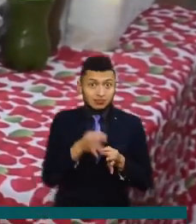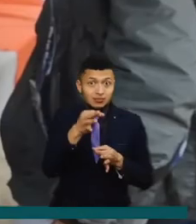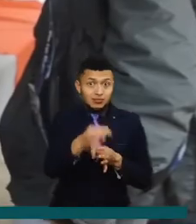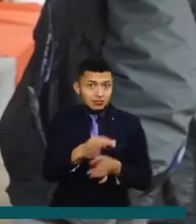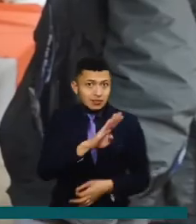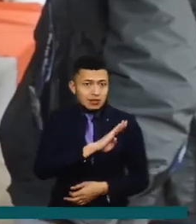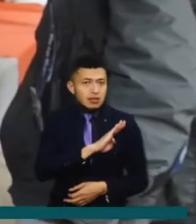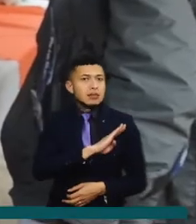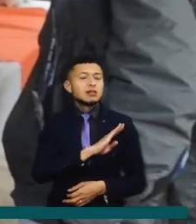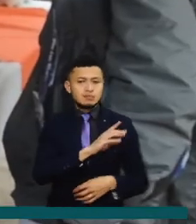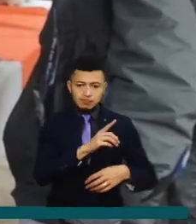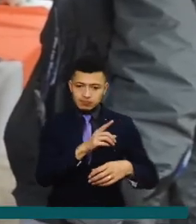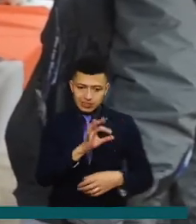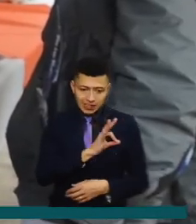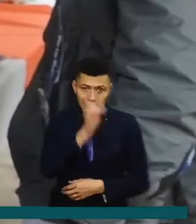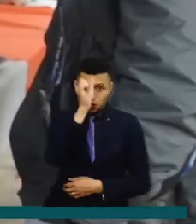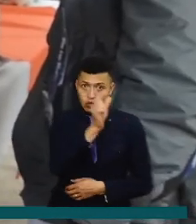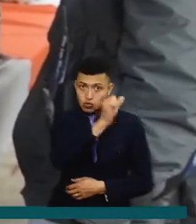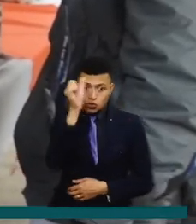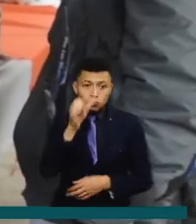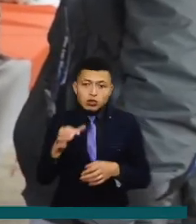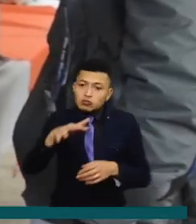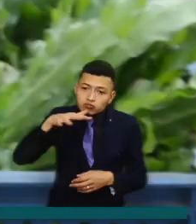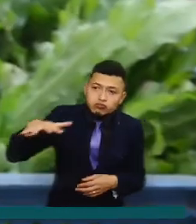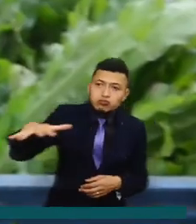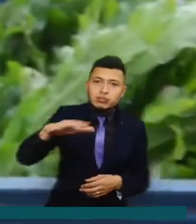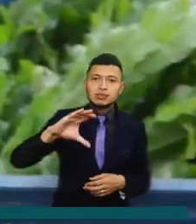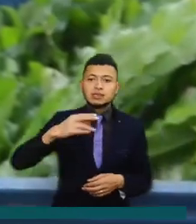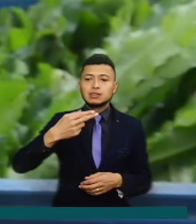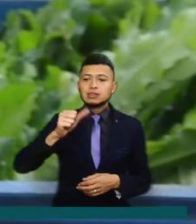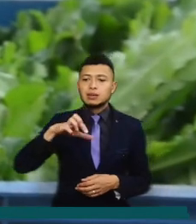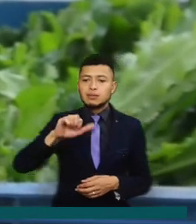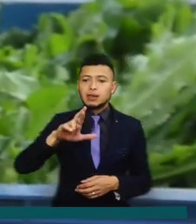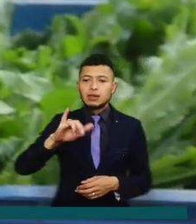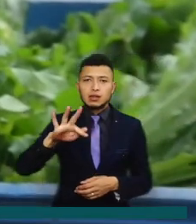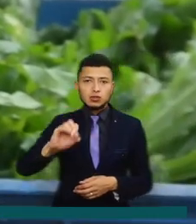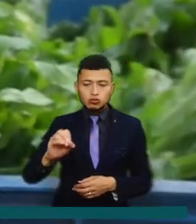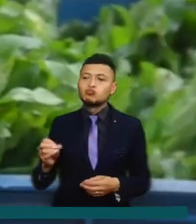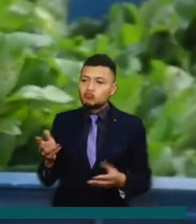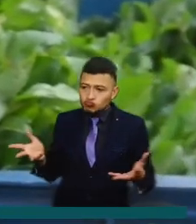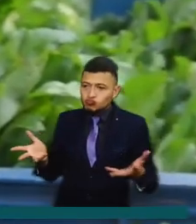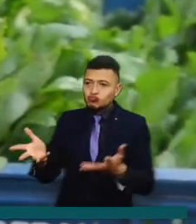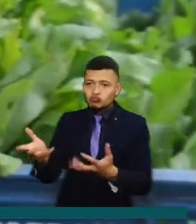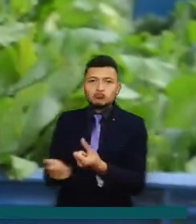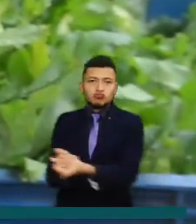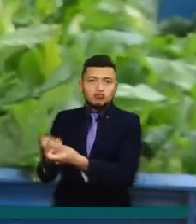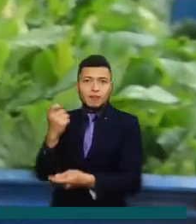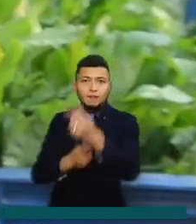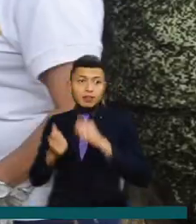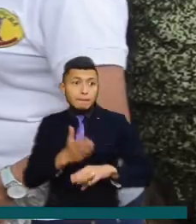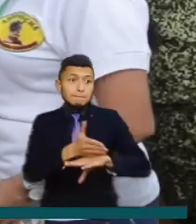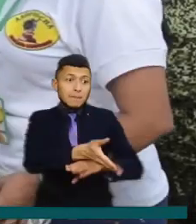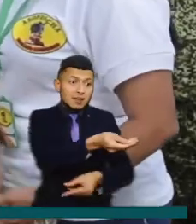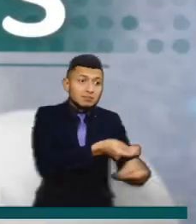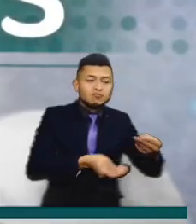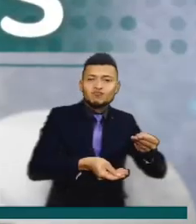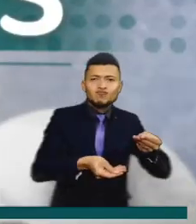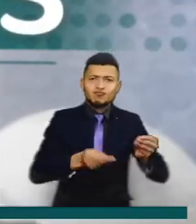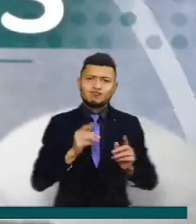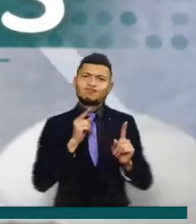iniciativa municipal que se lleva a cabo cada fin de semana en la vereda Chaparrito para apoyar las ventas sin intermediarios.